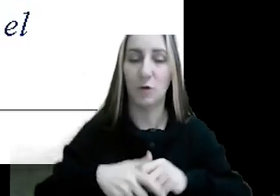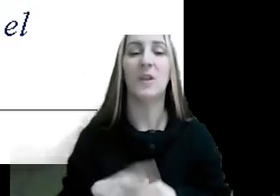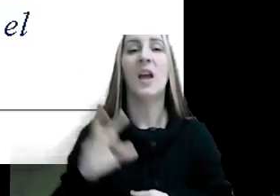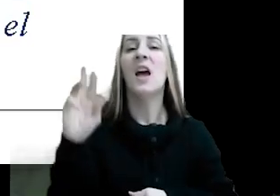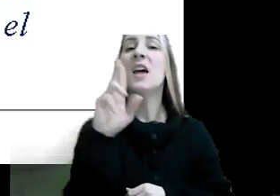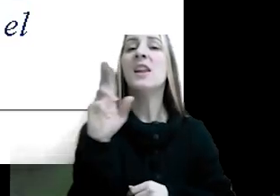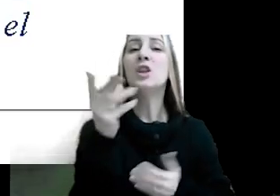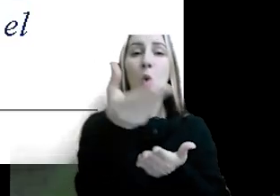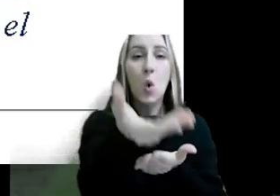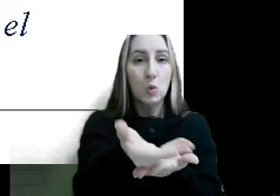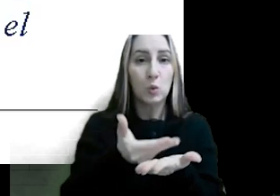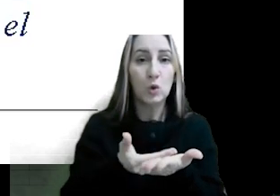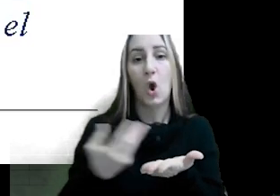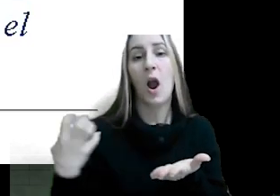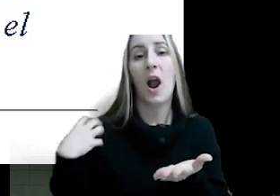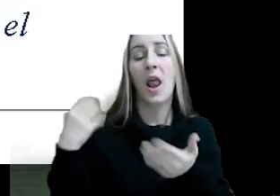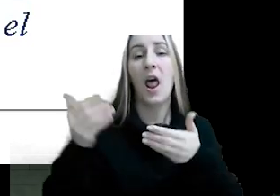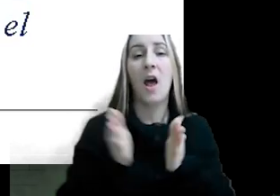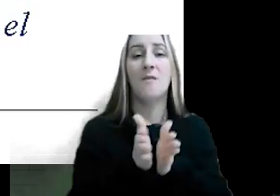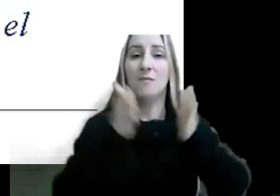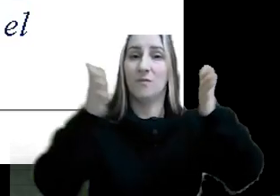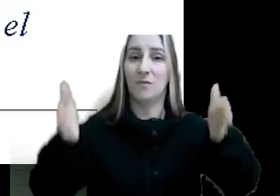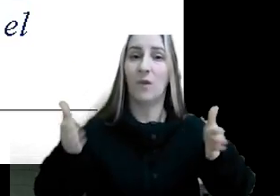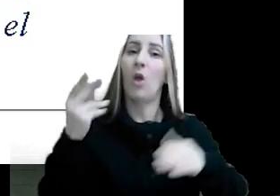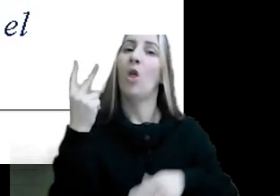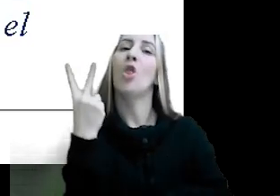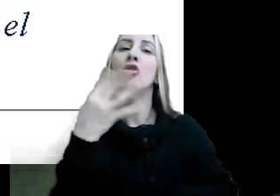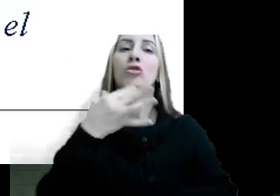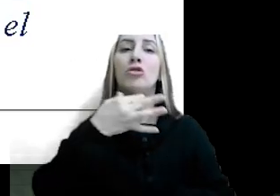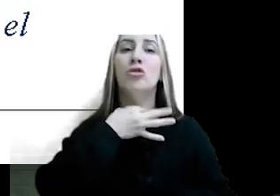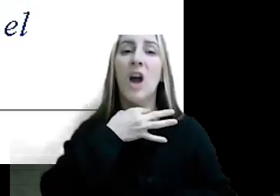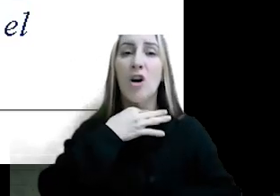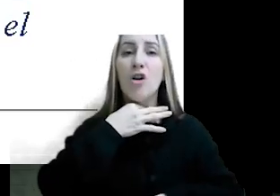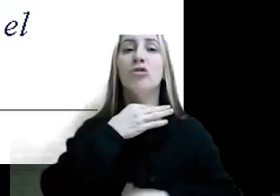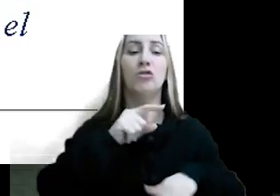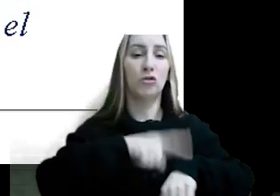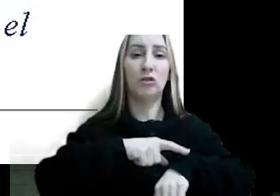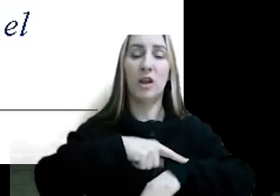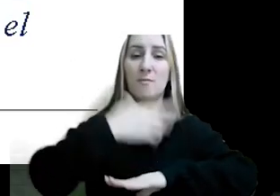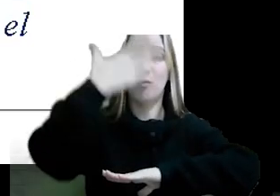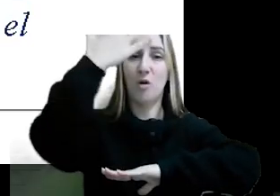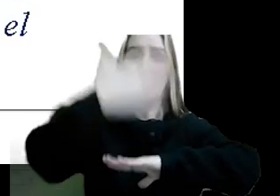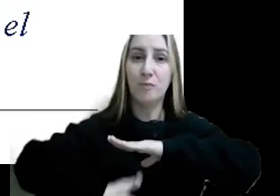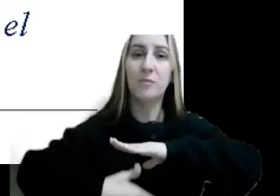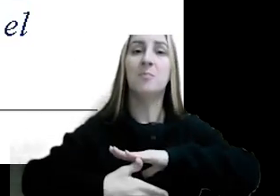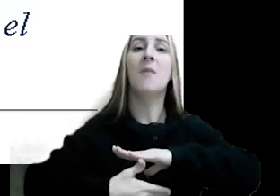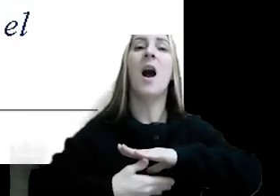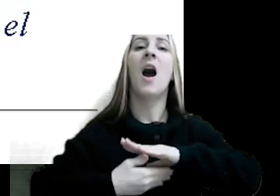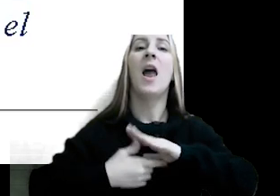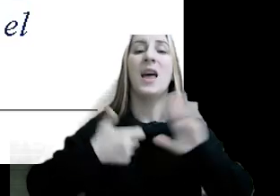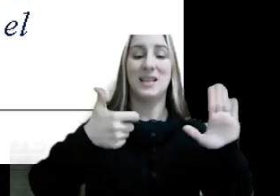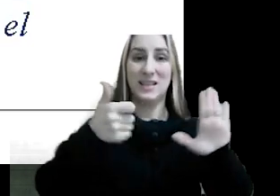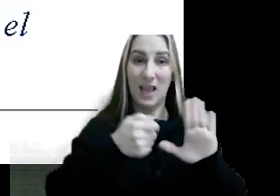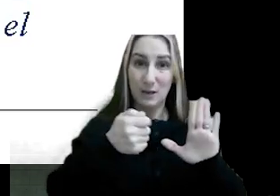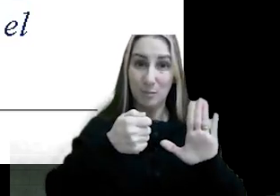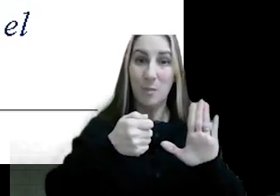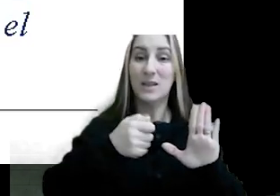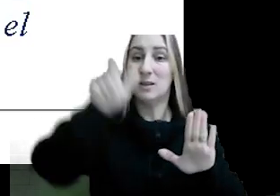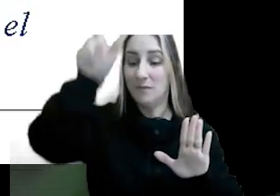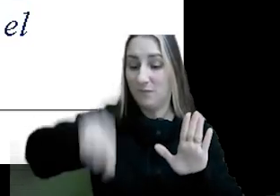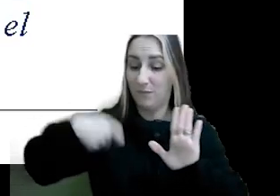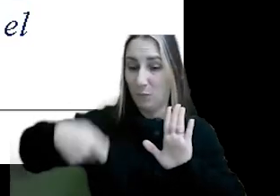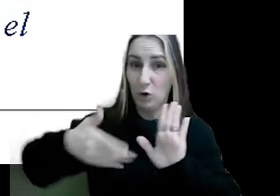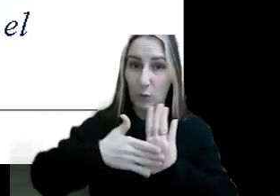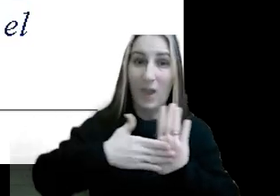general, se extiende hasta el 2 de agosto el plazo para la recategorización semestral de enero a